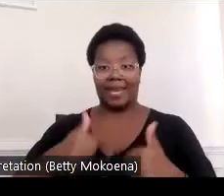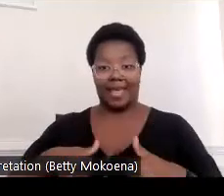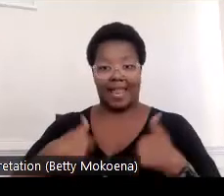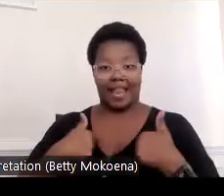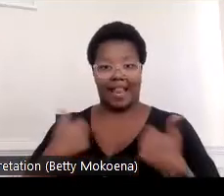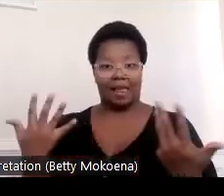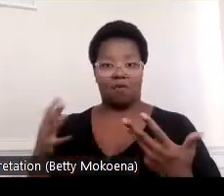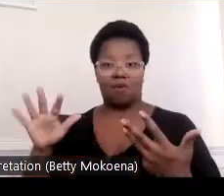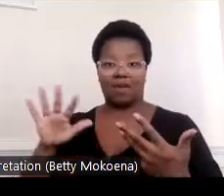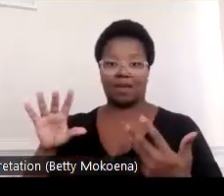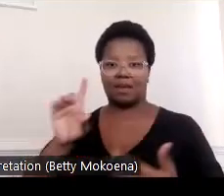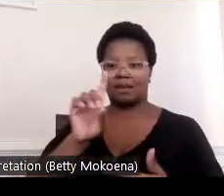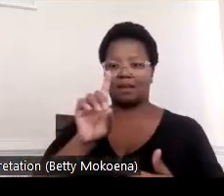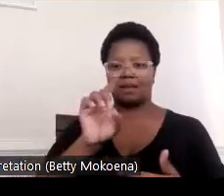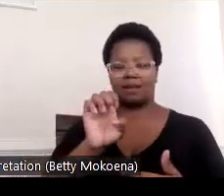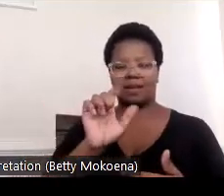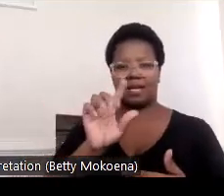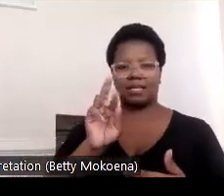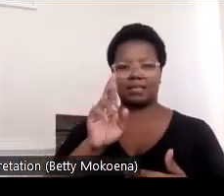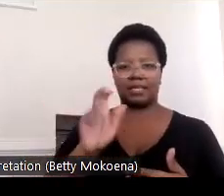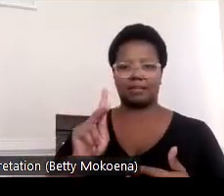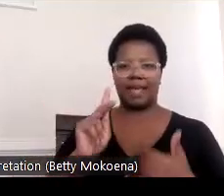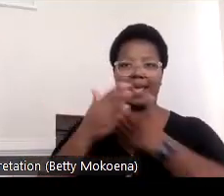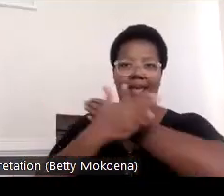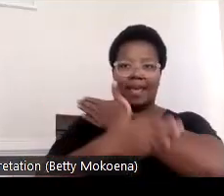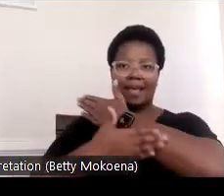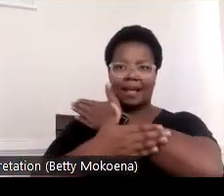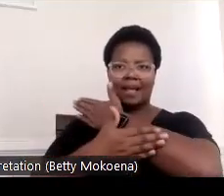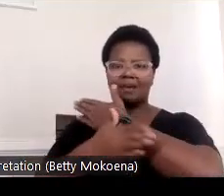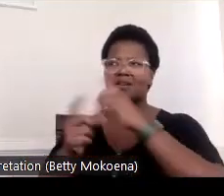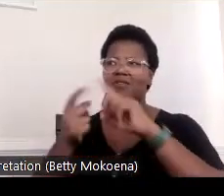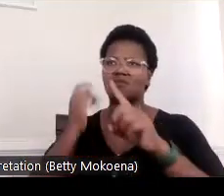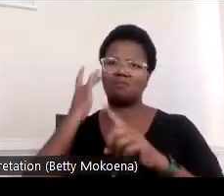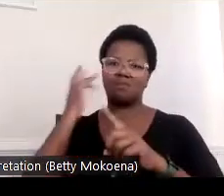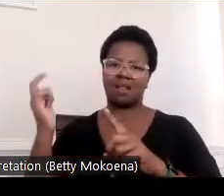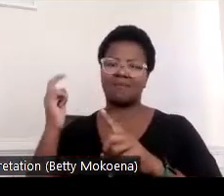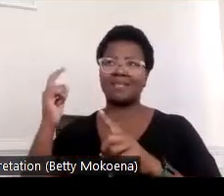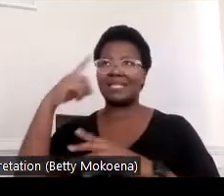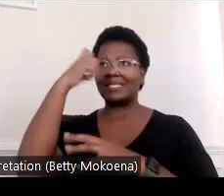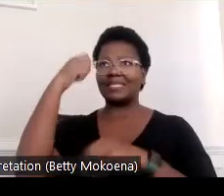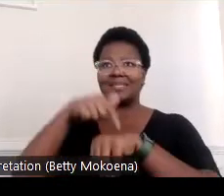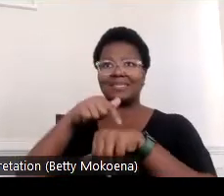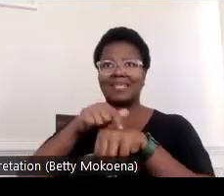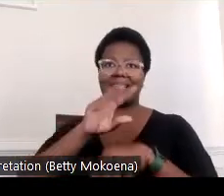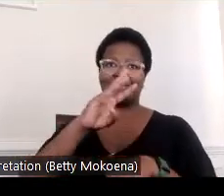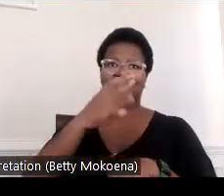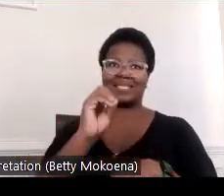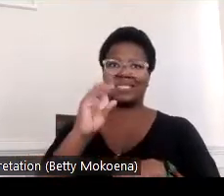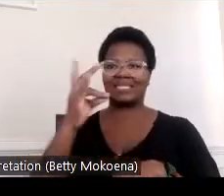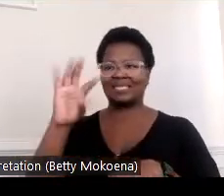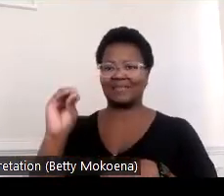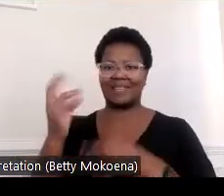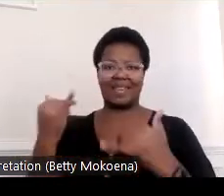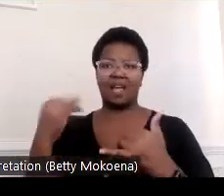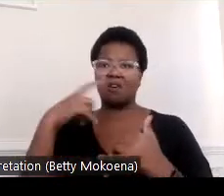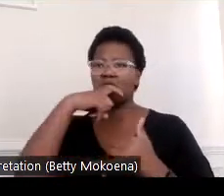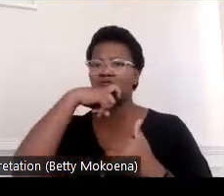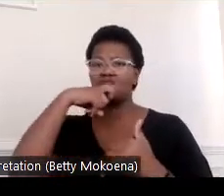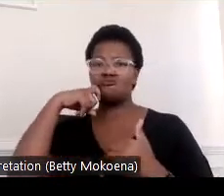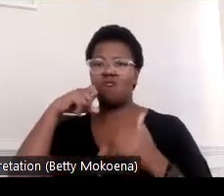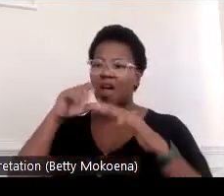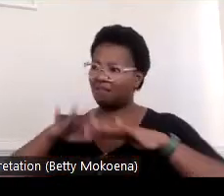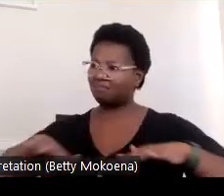con un varón un caballero que estaba en el condado del mar que está justo al sur de California Norte California